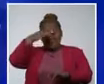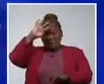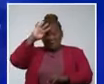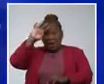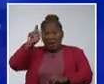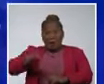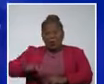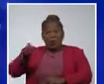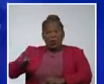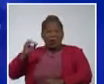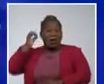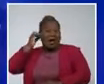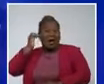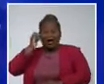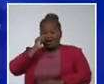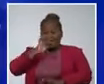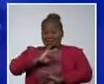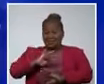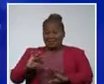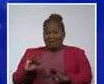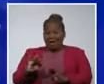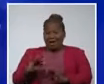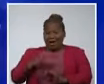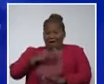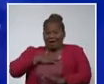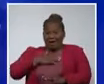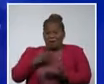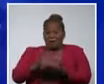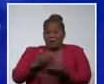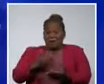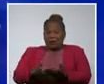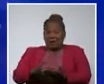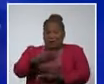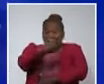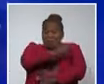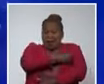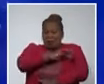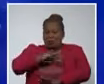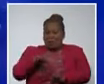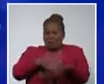que ya nuestros propios candidatos vacunales, pues 2 de ellos estén listos para iniciar